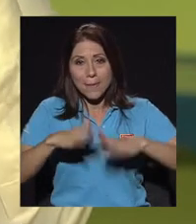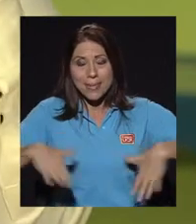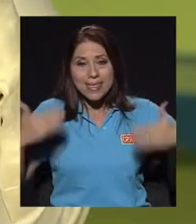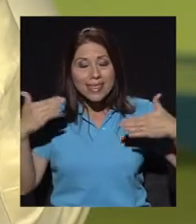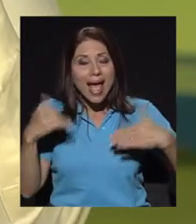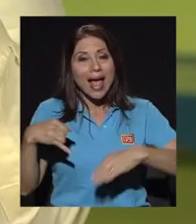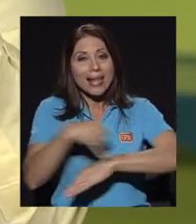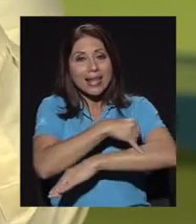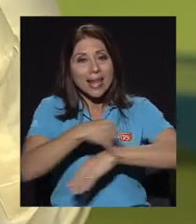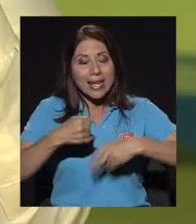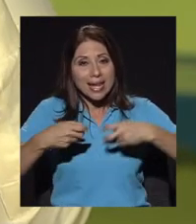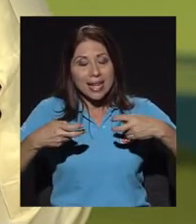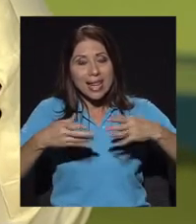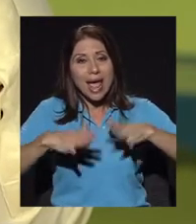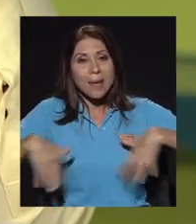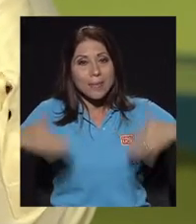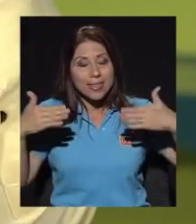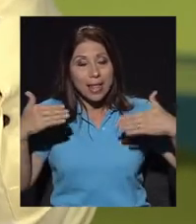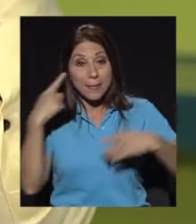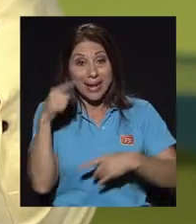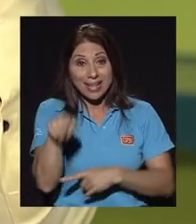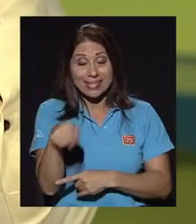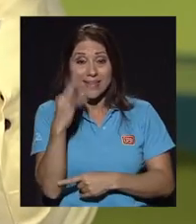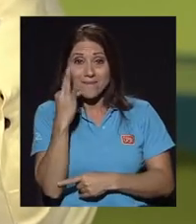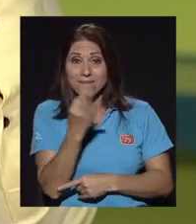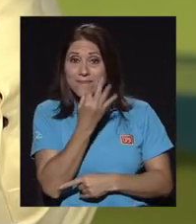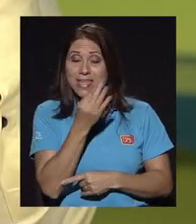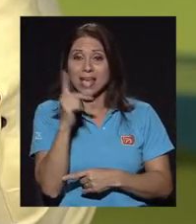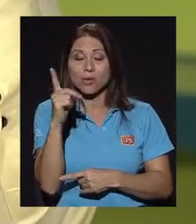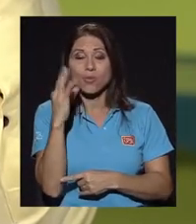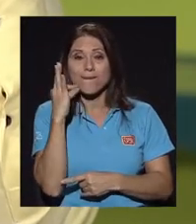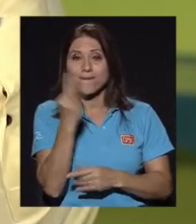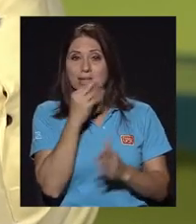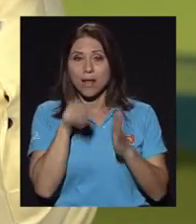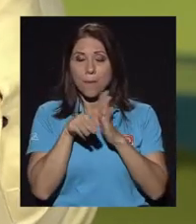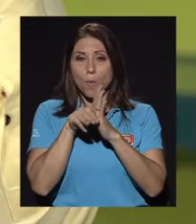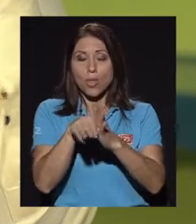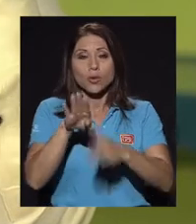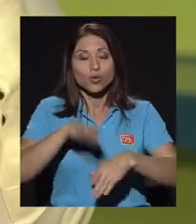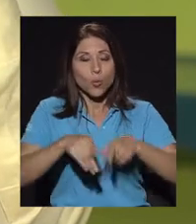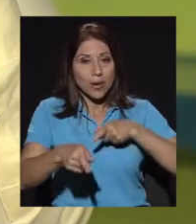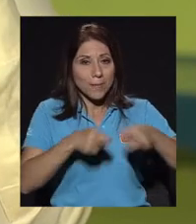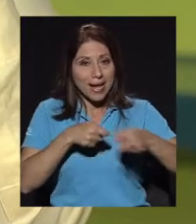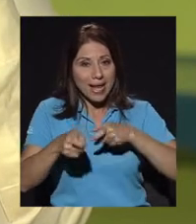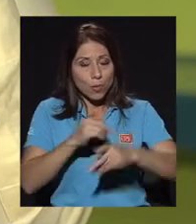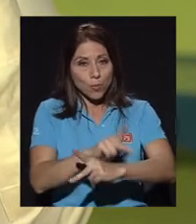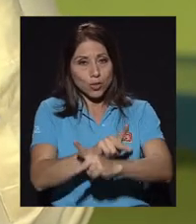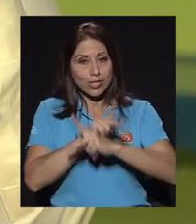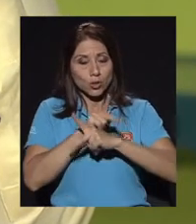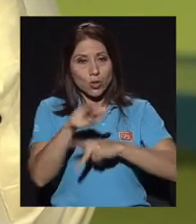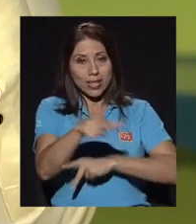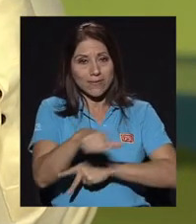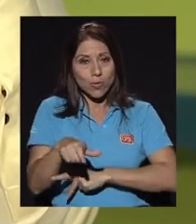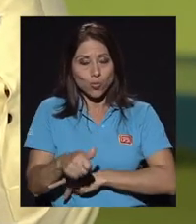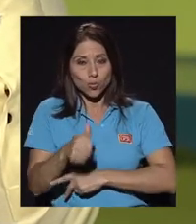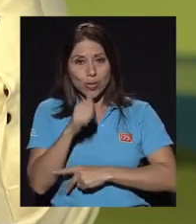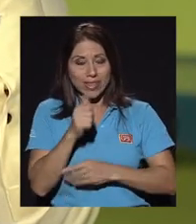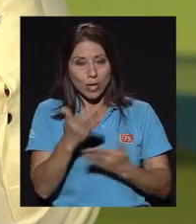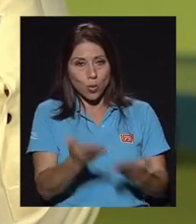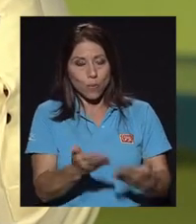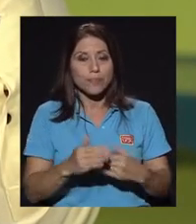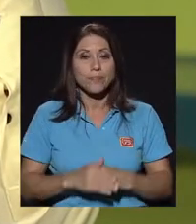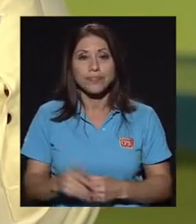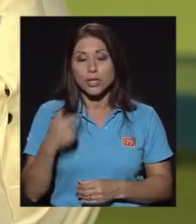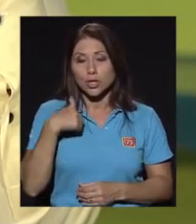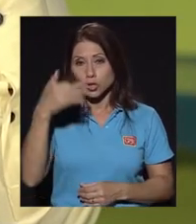Agronomía, para que esta finca se convierta en una finca modelo sobre el manejo y protección del recurso hídrico.